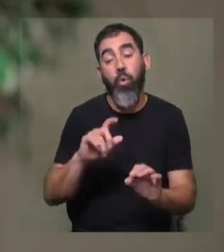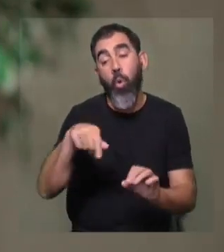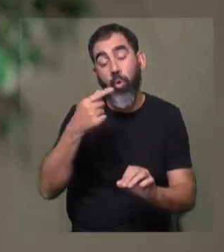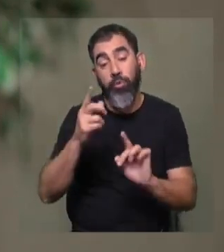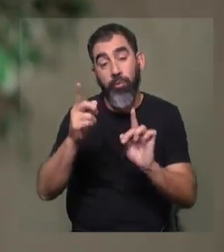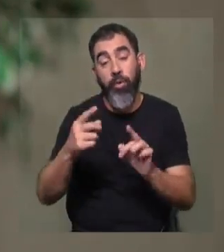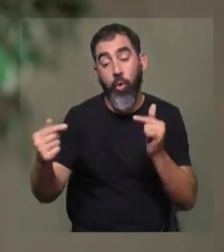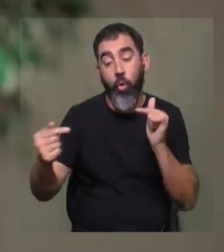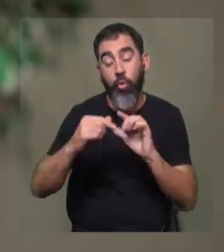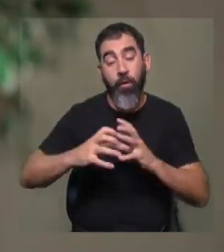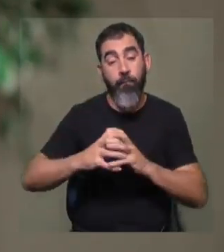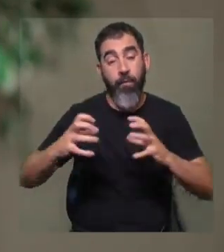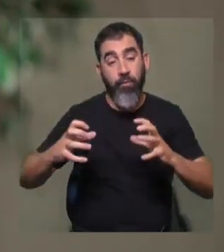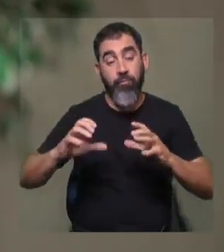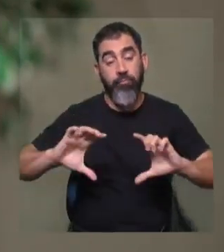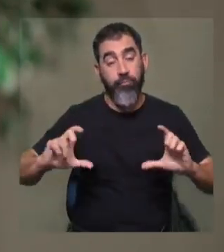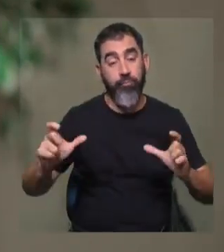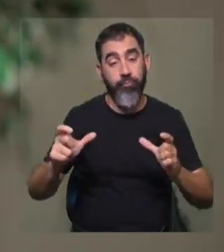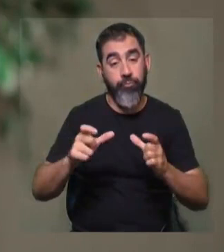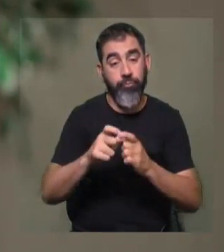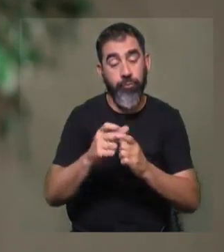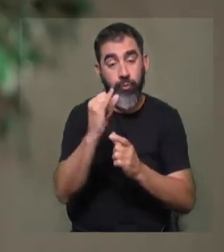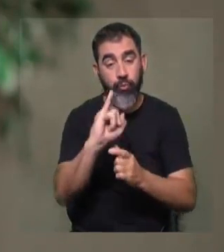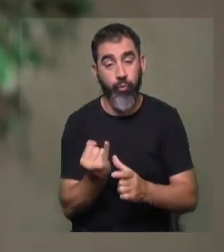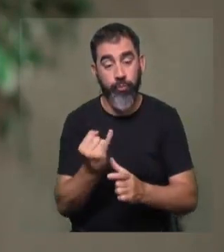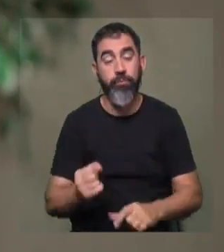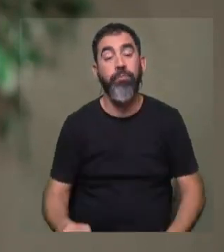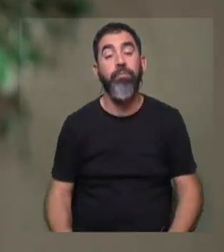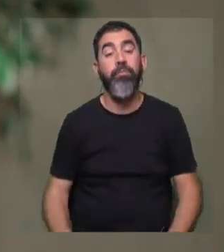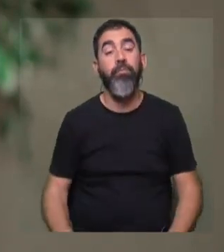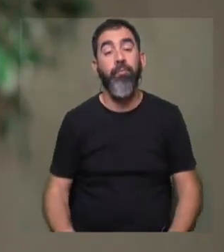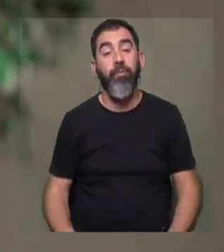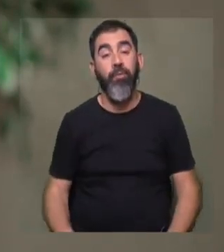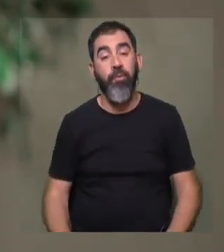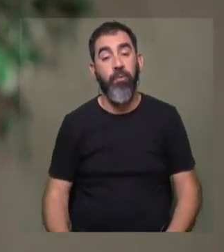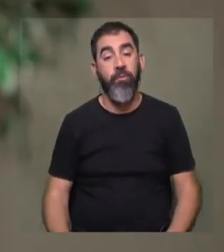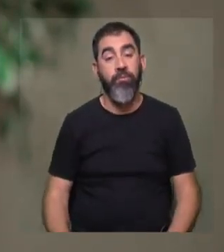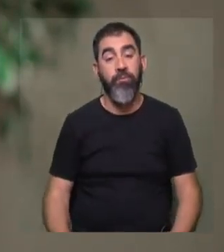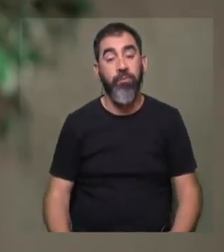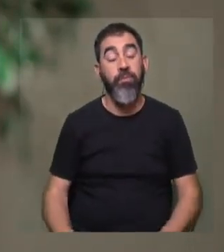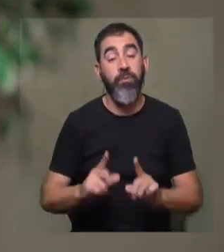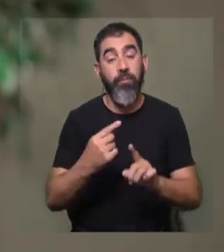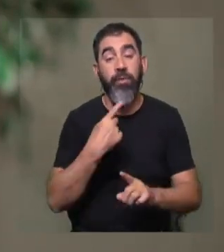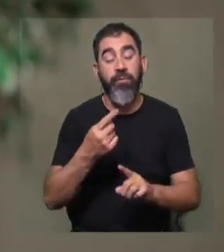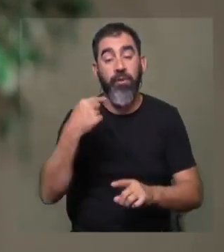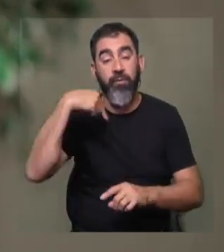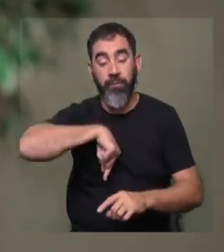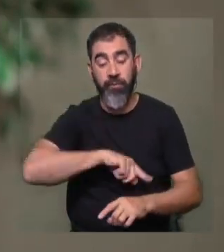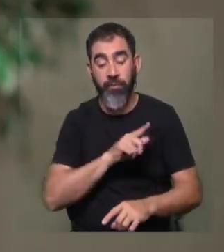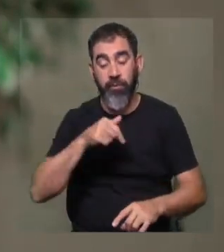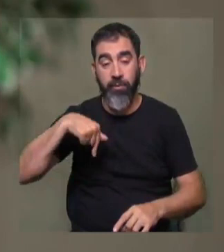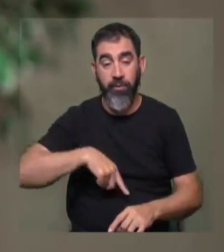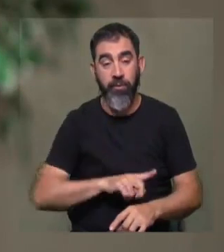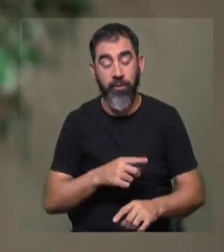más antiinflamatorio, que es disminuir el estado de inflamación. Y además también ayudan a digerir la microbiota